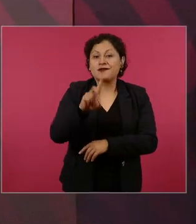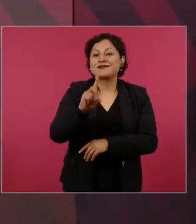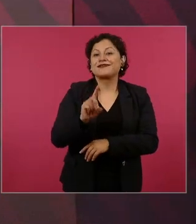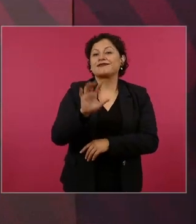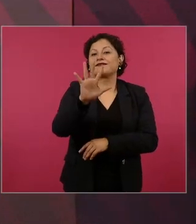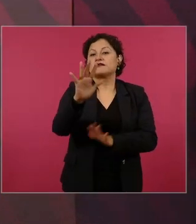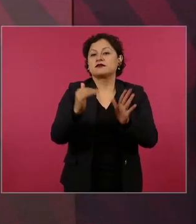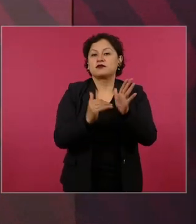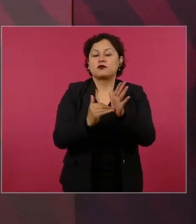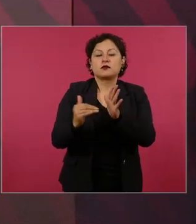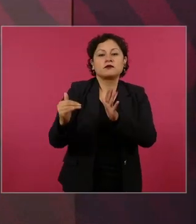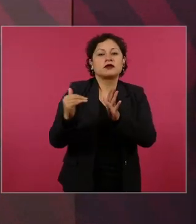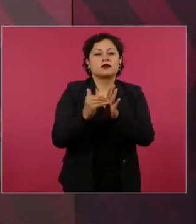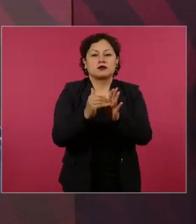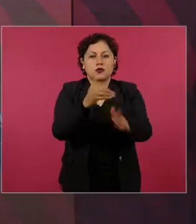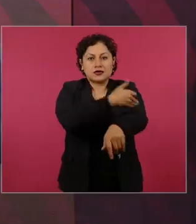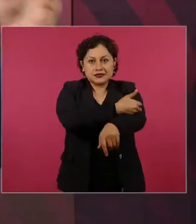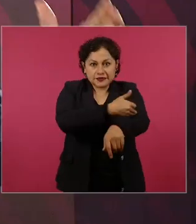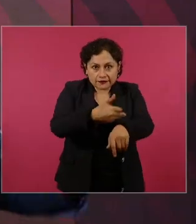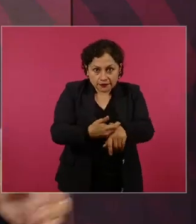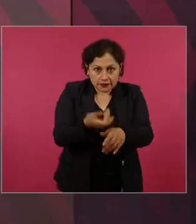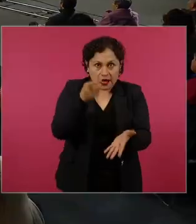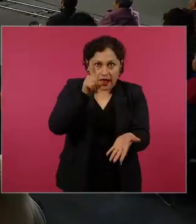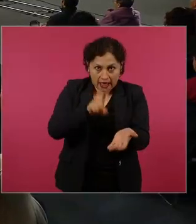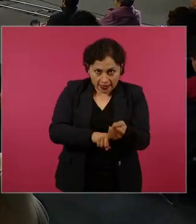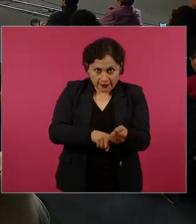35 millones de familias somos,